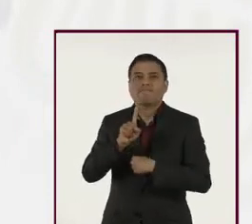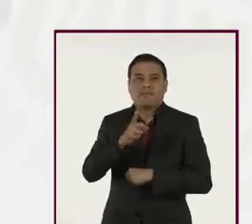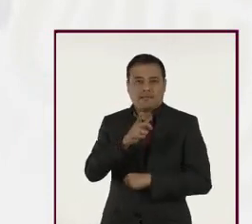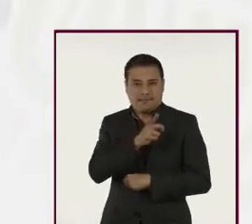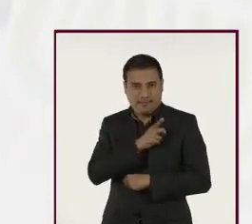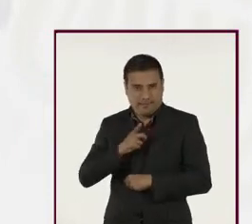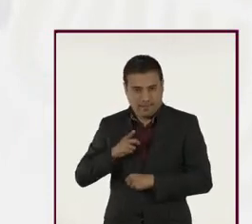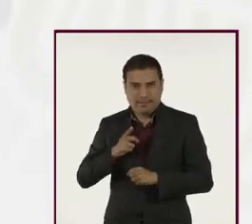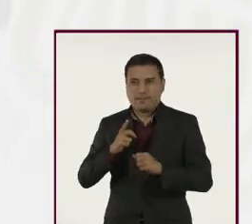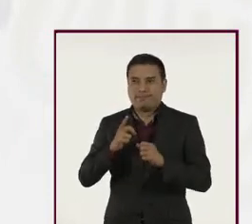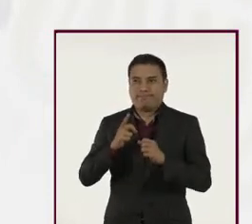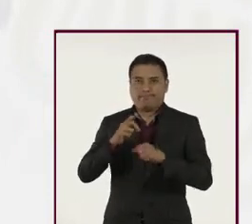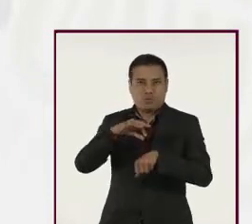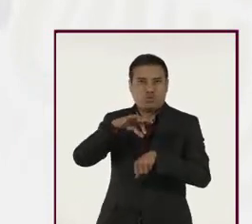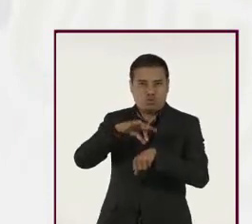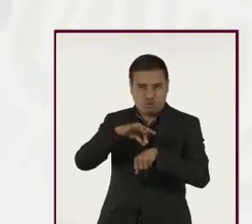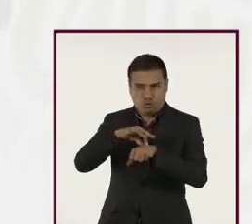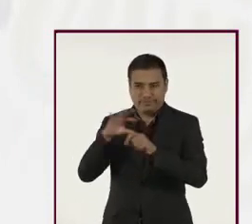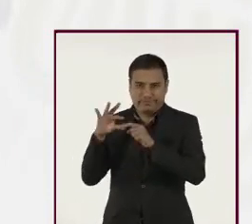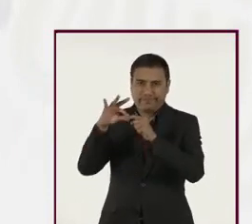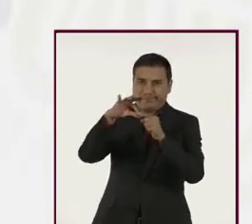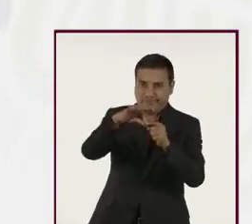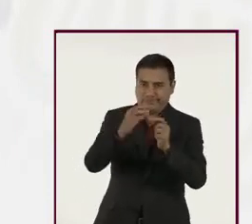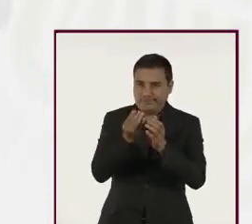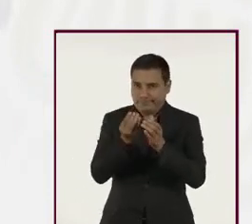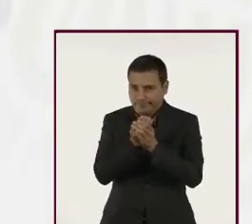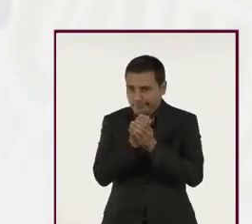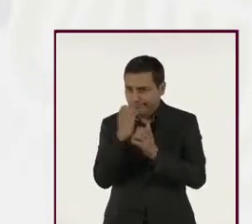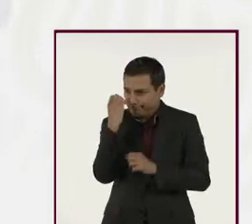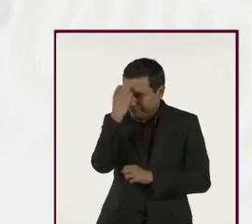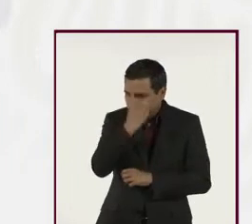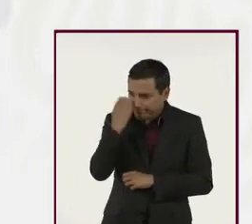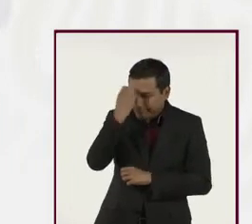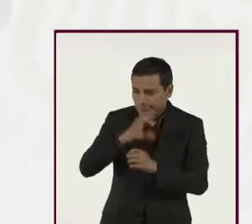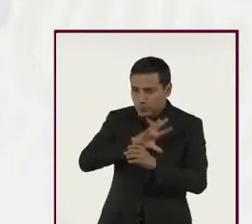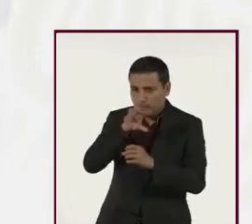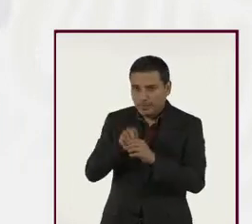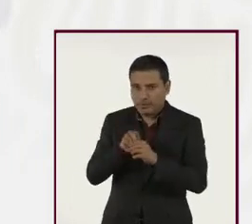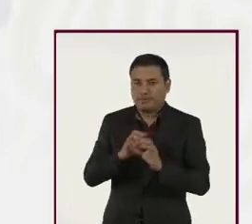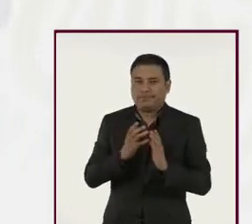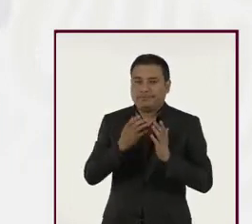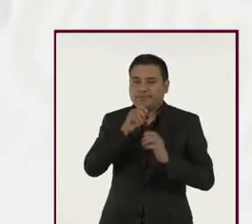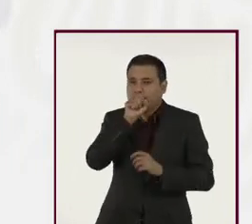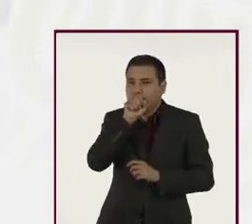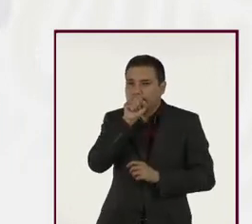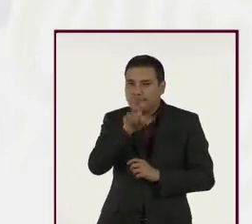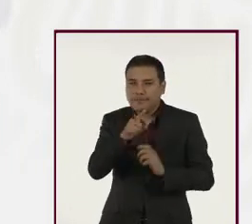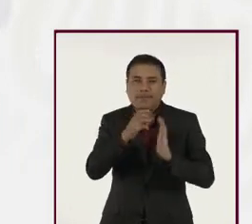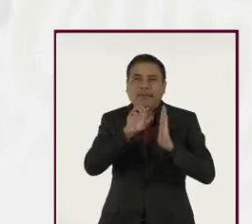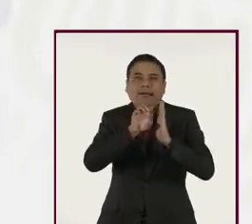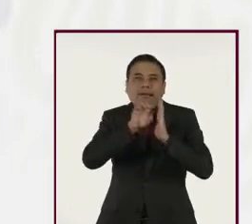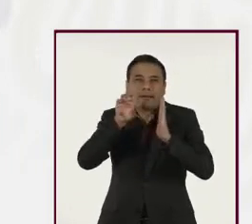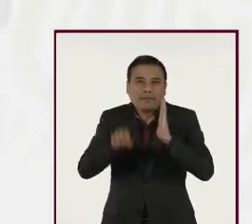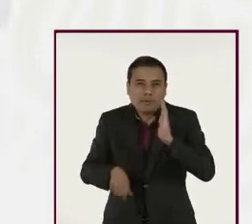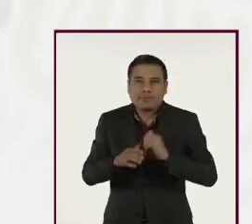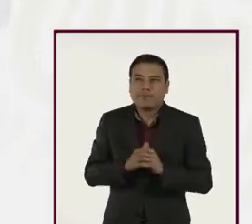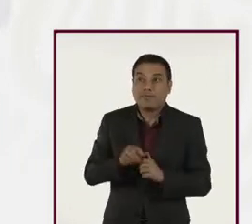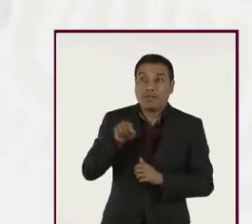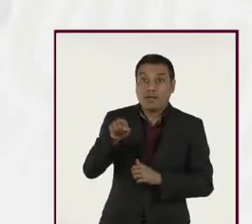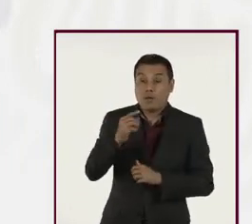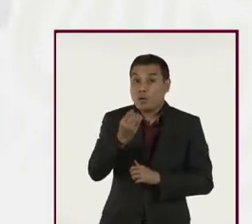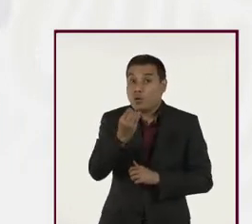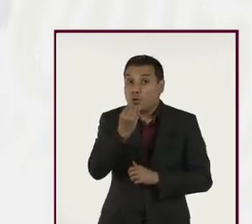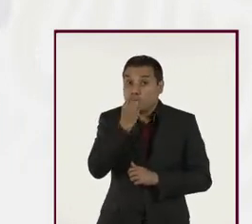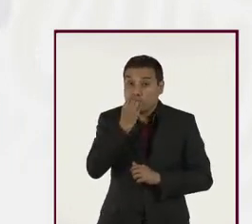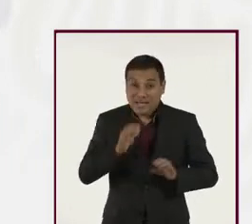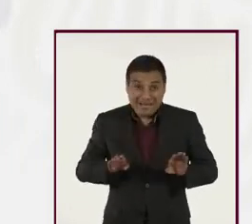hay que hacer una entrevista completa y hay que canalizar al servicio adecuado. Por ejemplo, si estamos hablando de una conducta alimentaria de riesgo, en